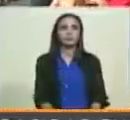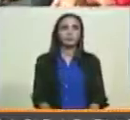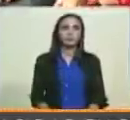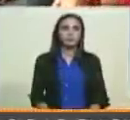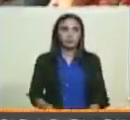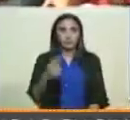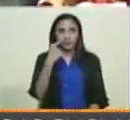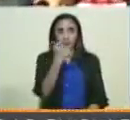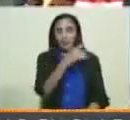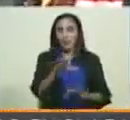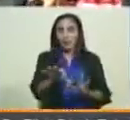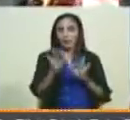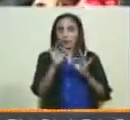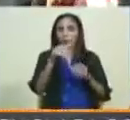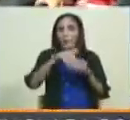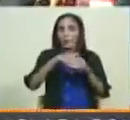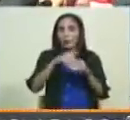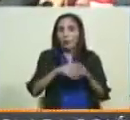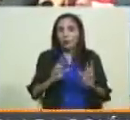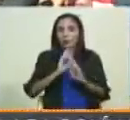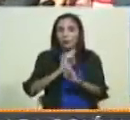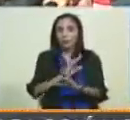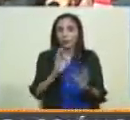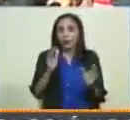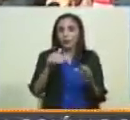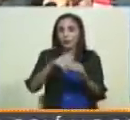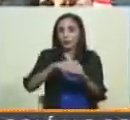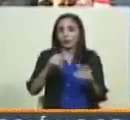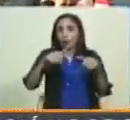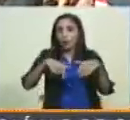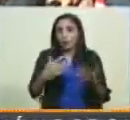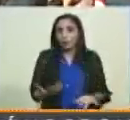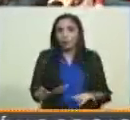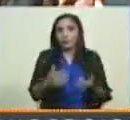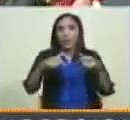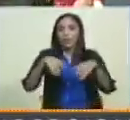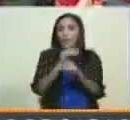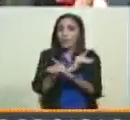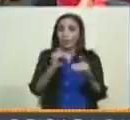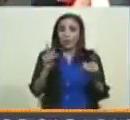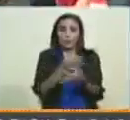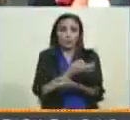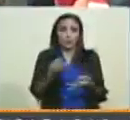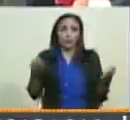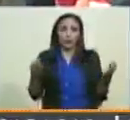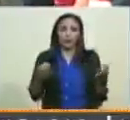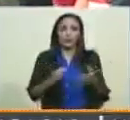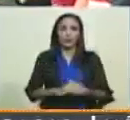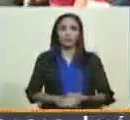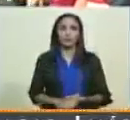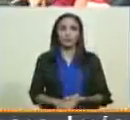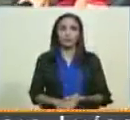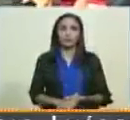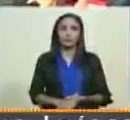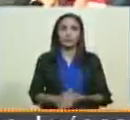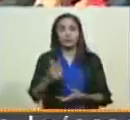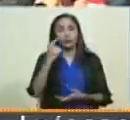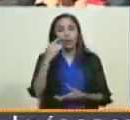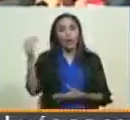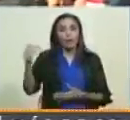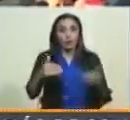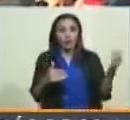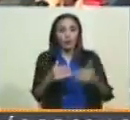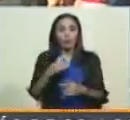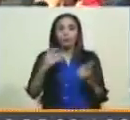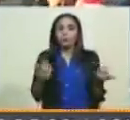Electos por el voto popular, como es en Venezuela, una gran democracia. Hemos venido cumpliendo el